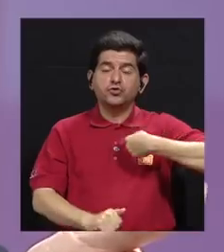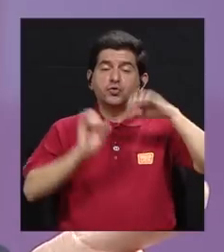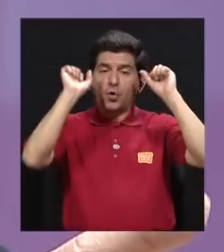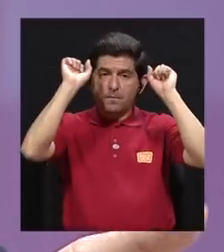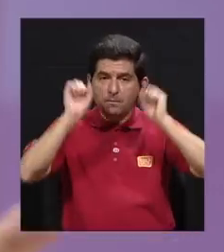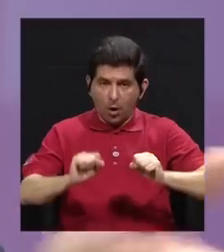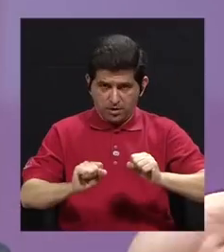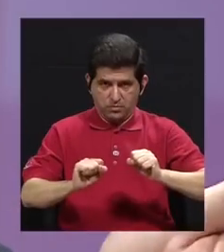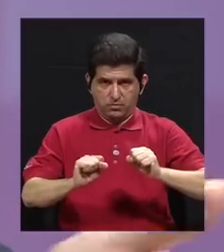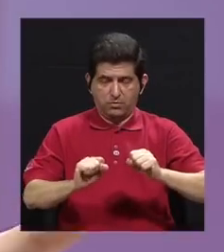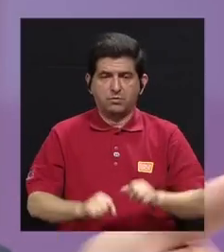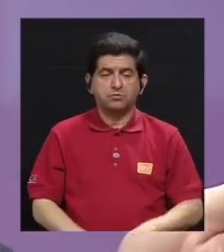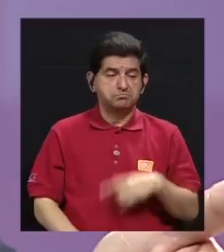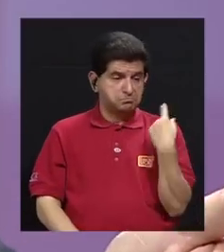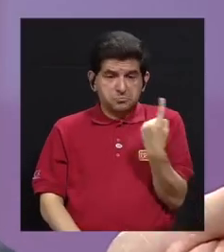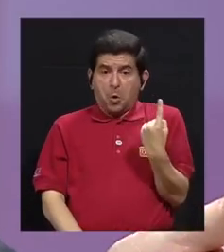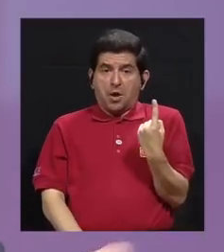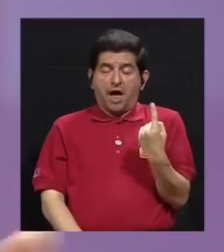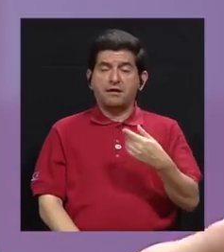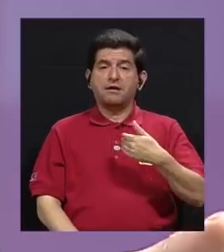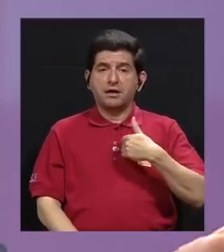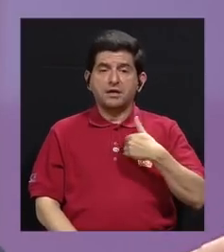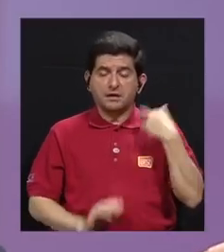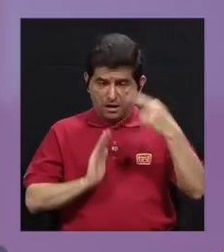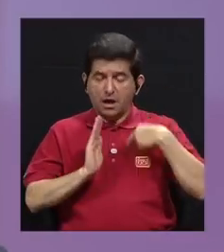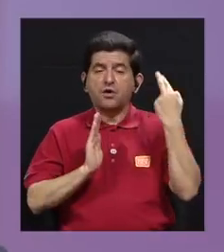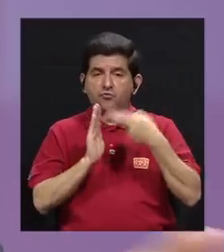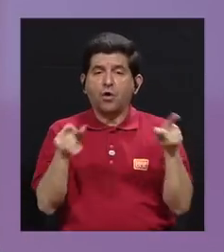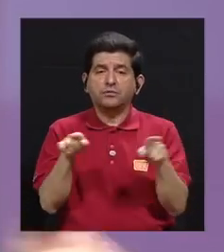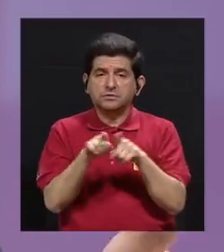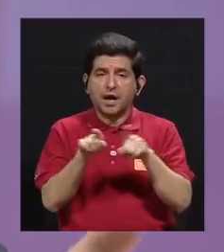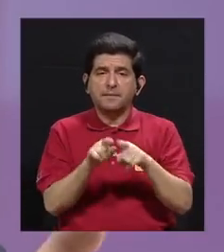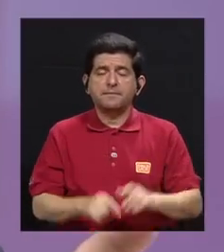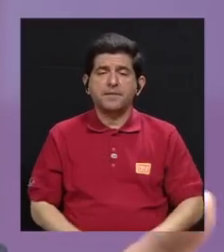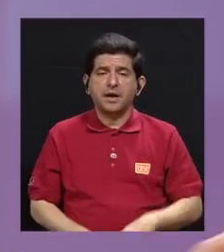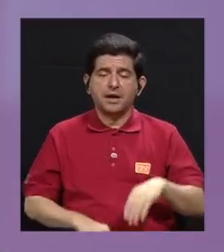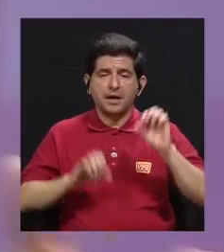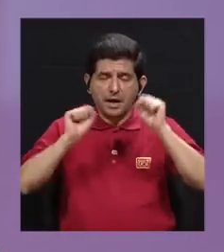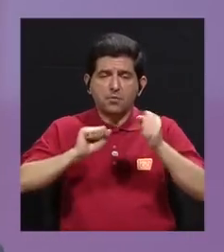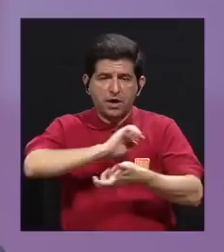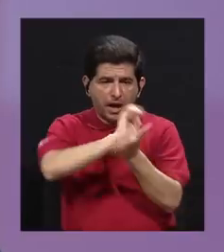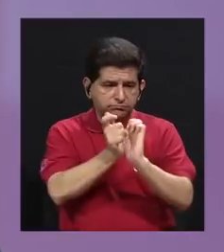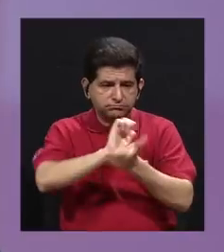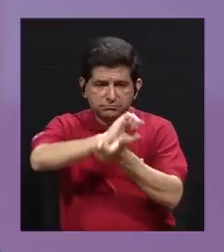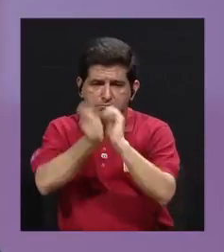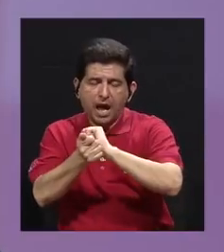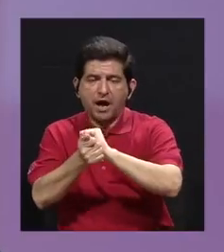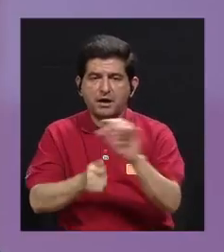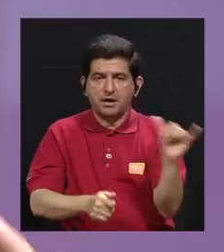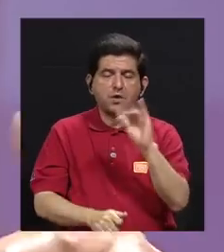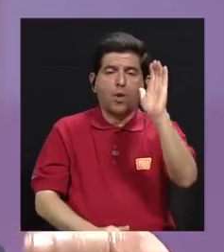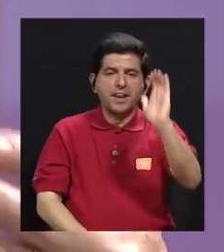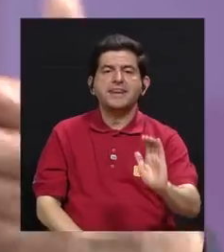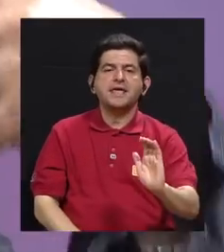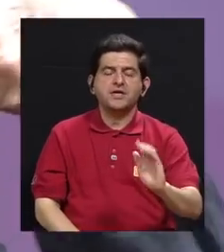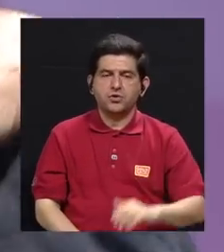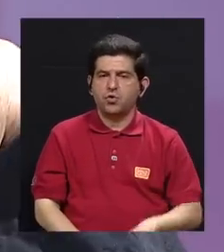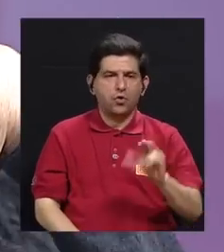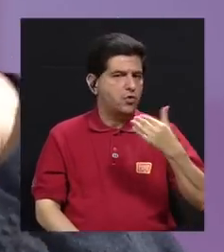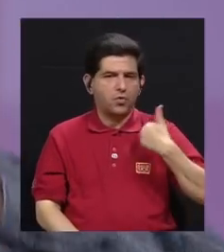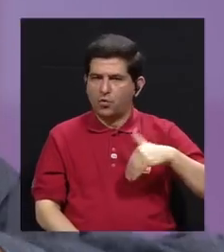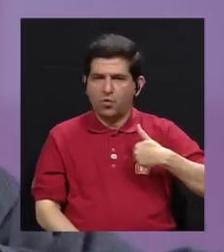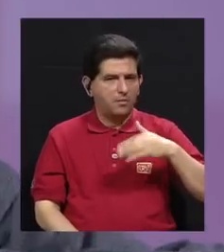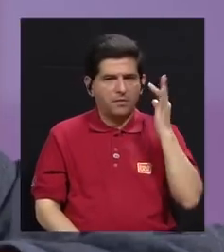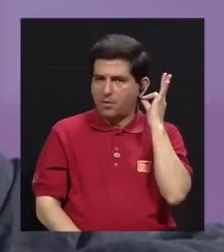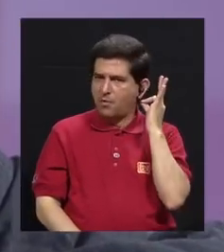papel, digamos, que me permite estar sola y tener papeles intercambiables, ¿no? Lo mismo un